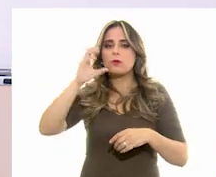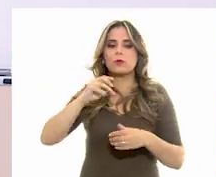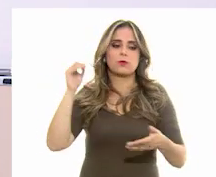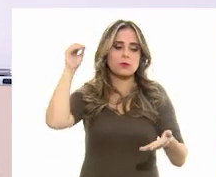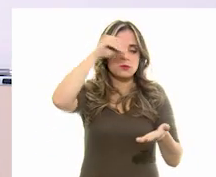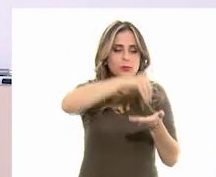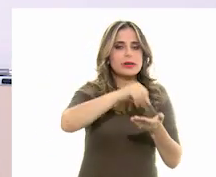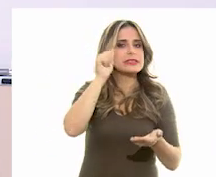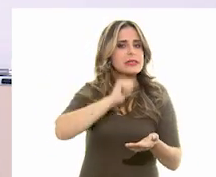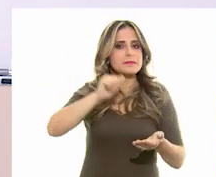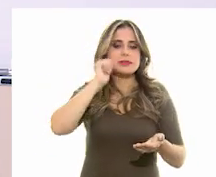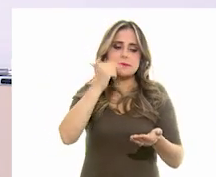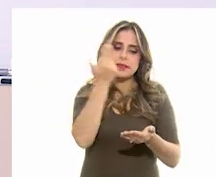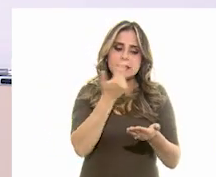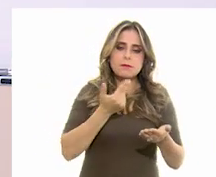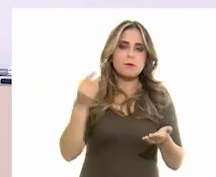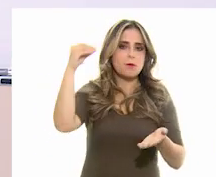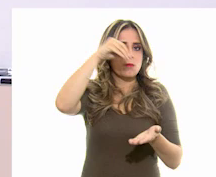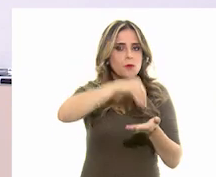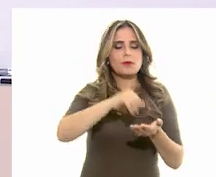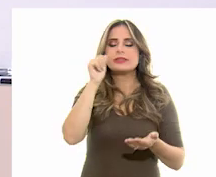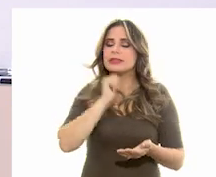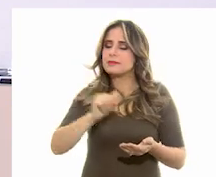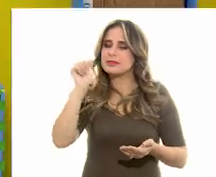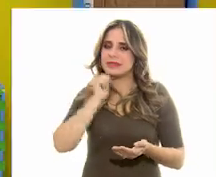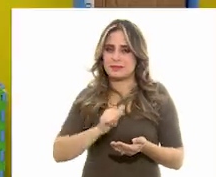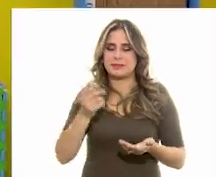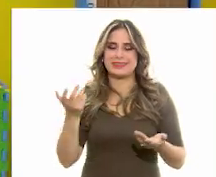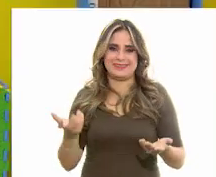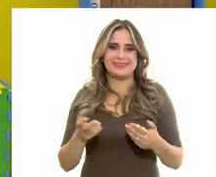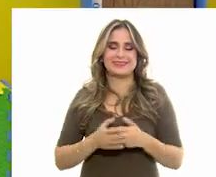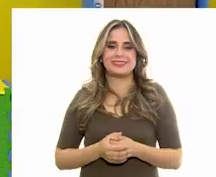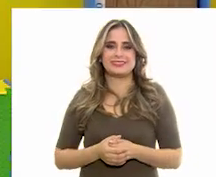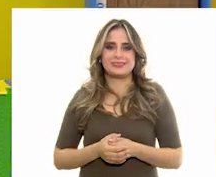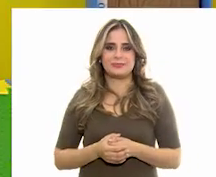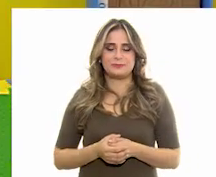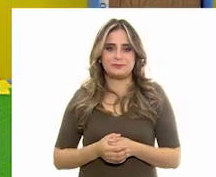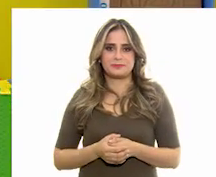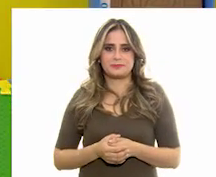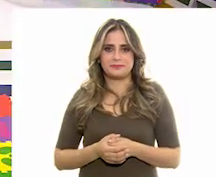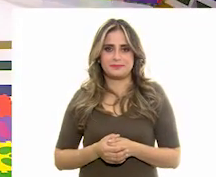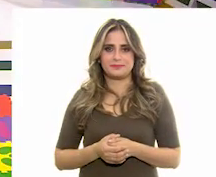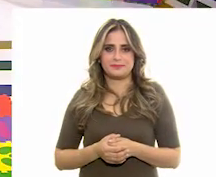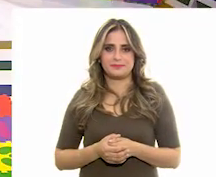nuestra infografía? Exactamente. Y ya está en cuenta. Y entonces, ahora,